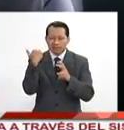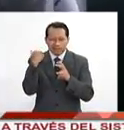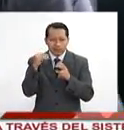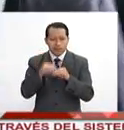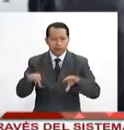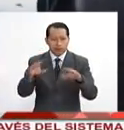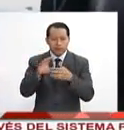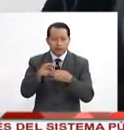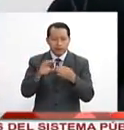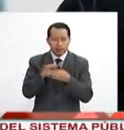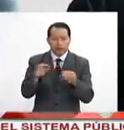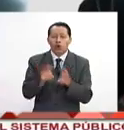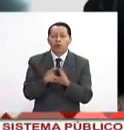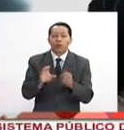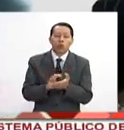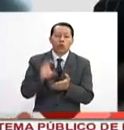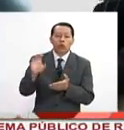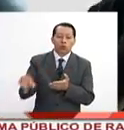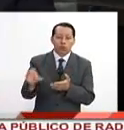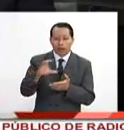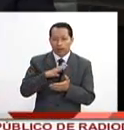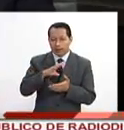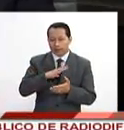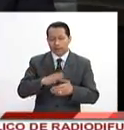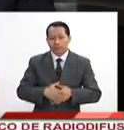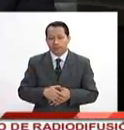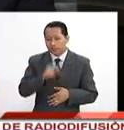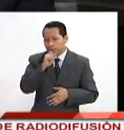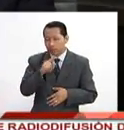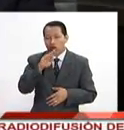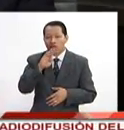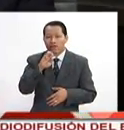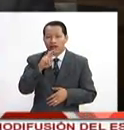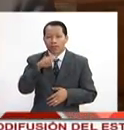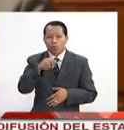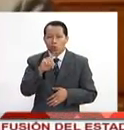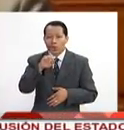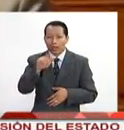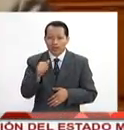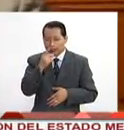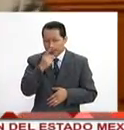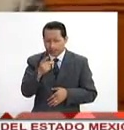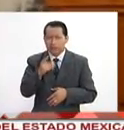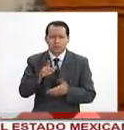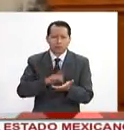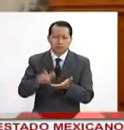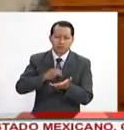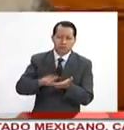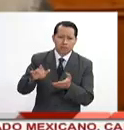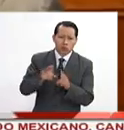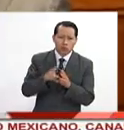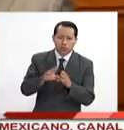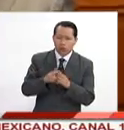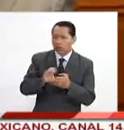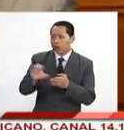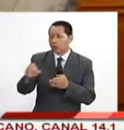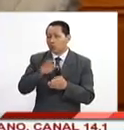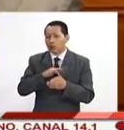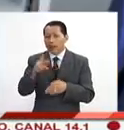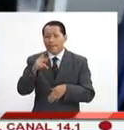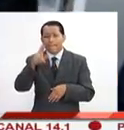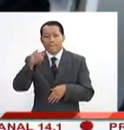recientemente donde se revela la entrega de recursos. Bermúdez reconoció que participó en el desvío de ese dinero del erario para la campaña